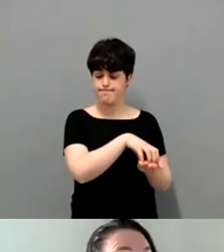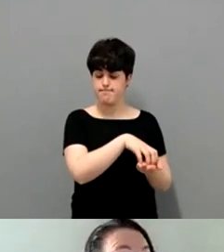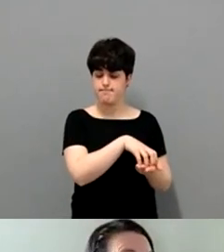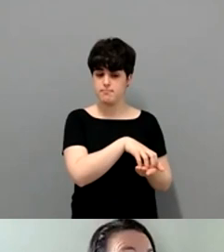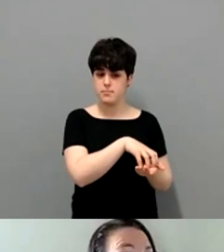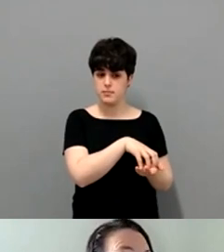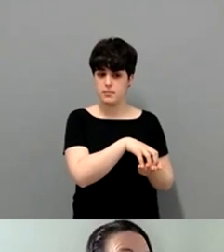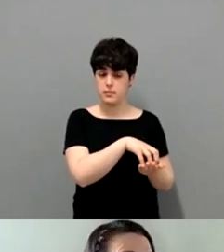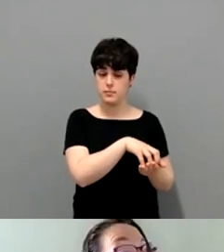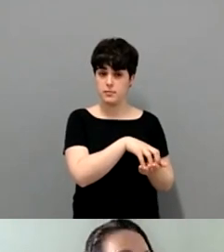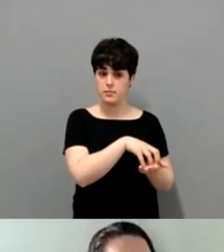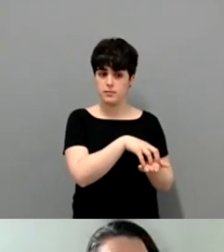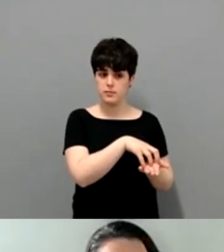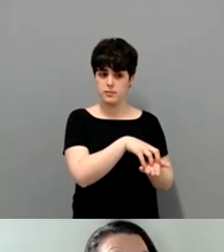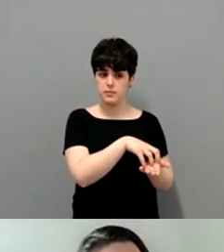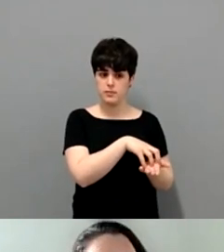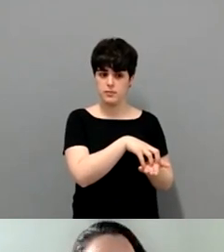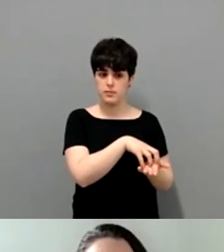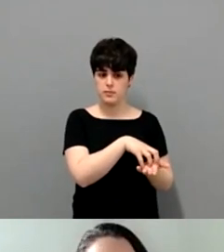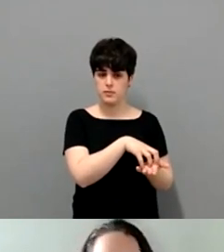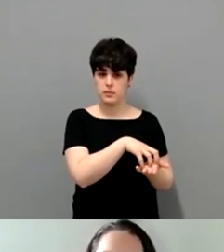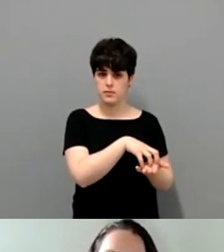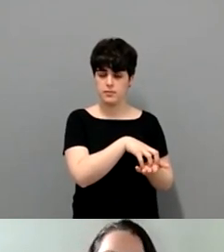dijo que no era